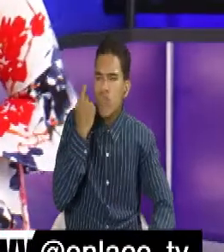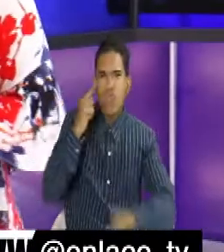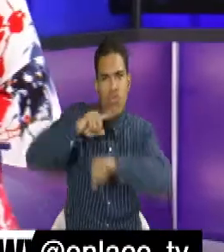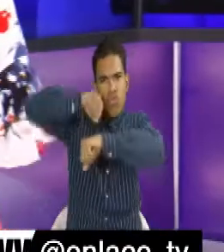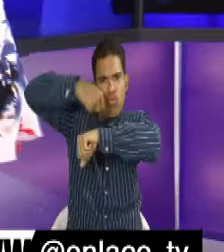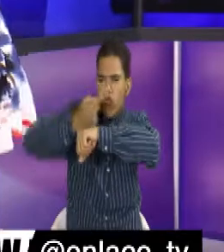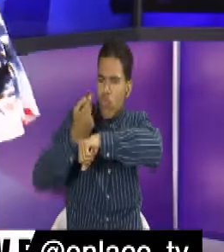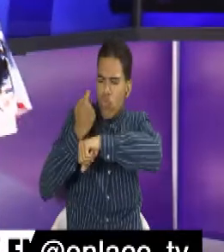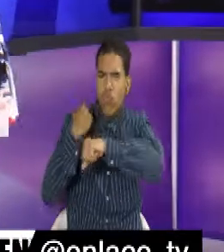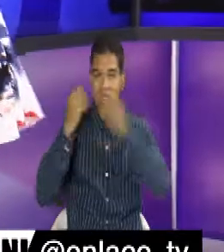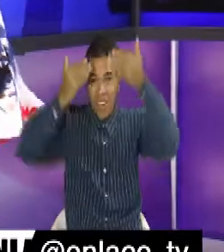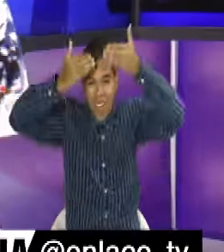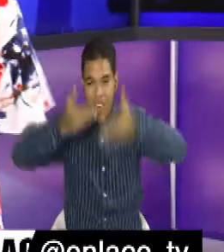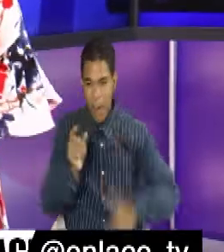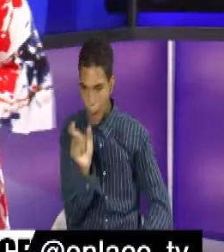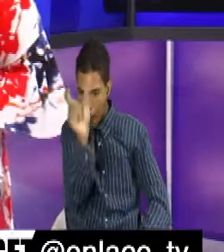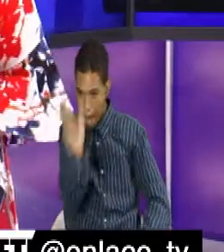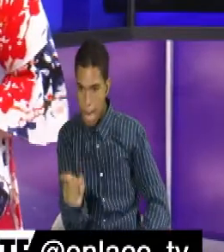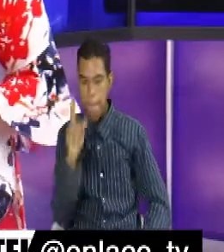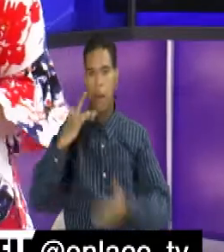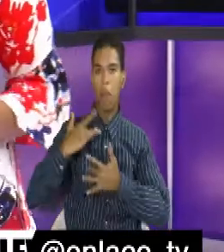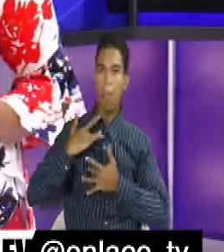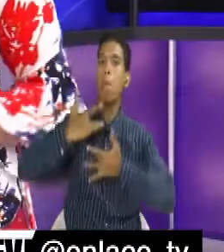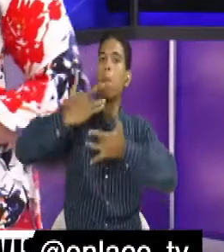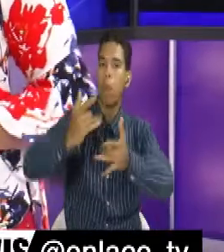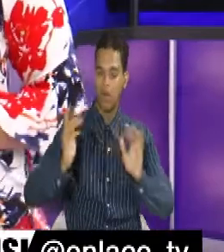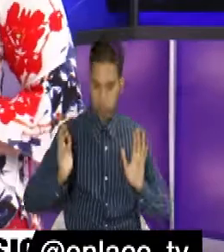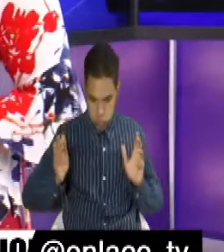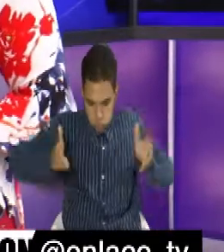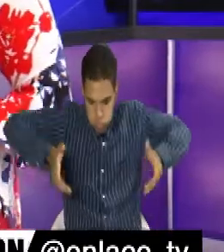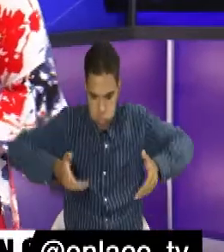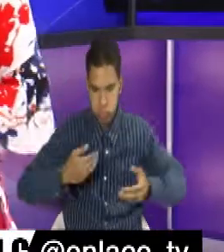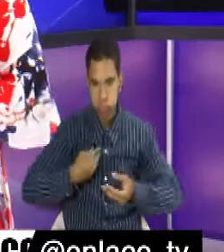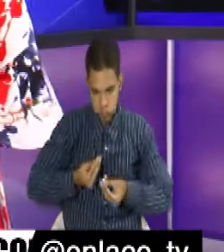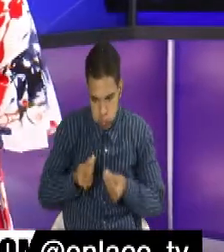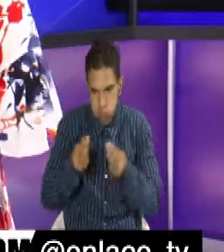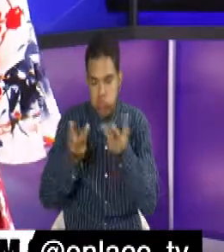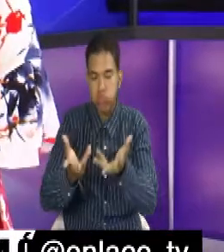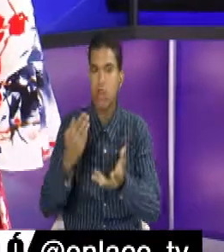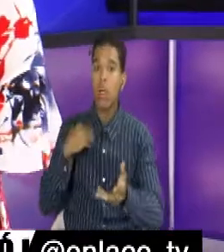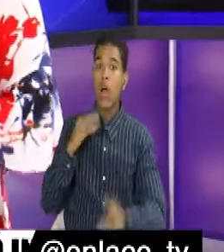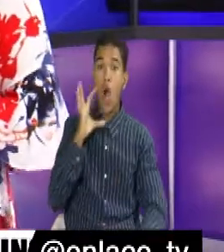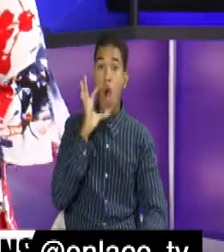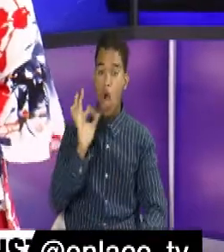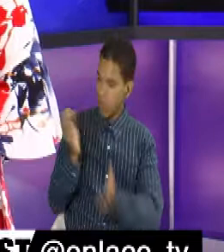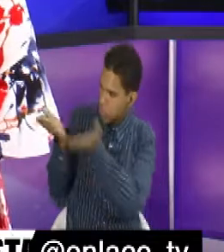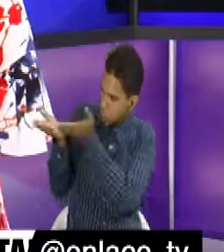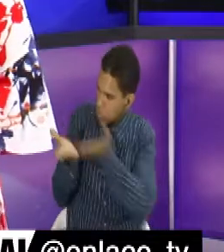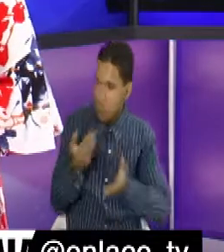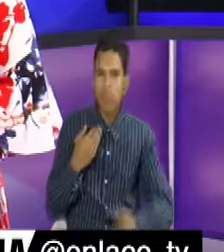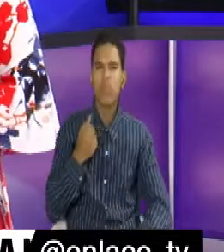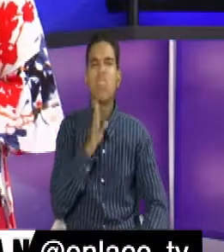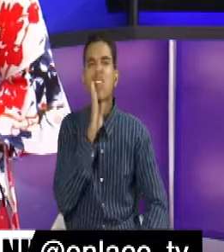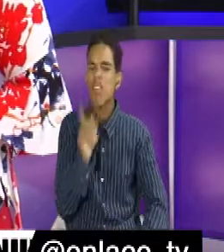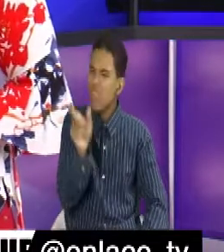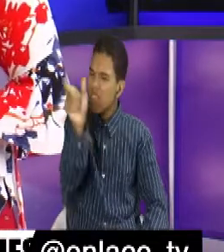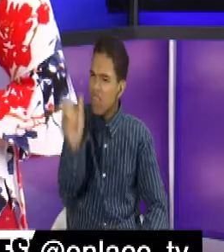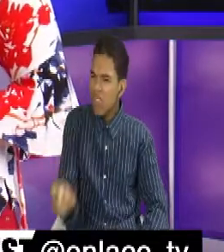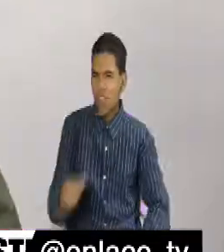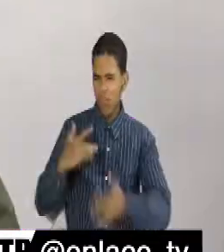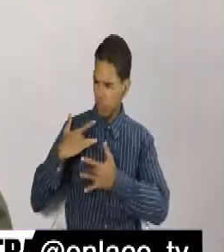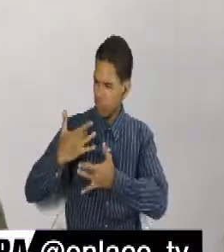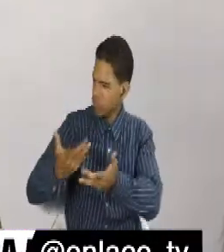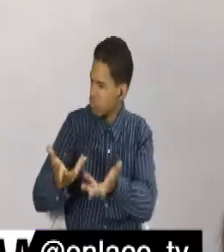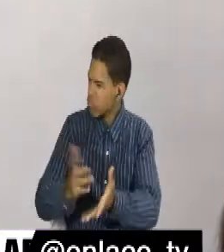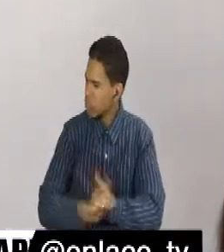persona en condición de discapacidad. Carlos Mauricio, bienvenido a Enlace Noticias, y en esta oportunidad, ¿quién fue el beneficiario del día de hoy? Buenas